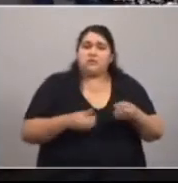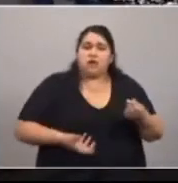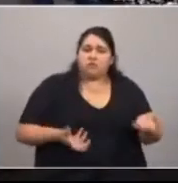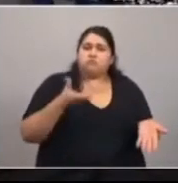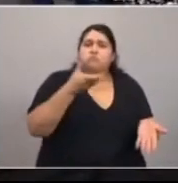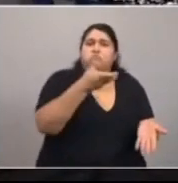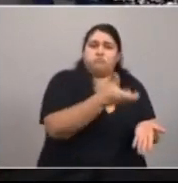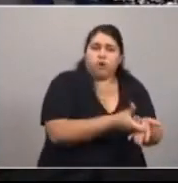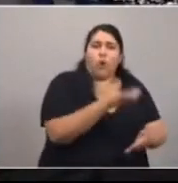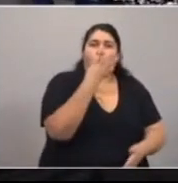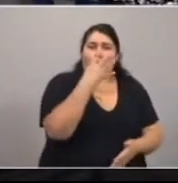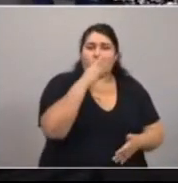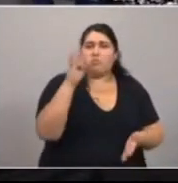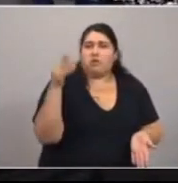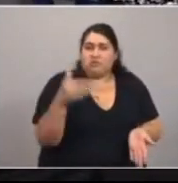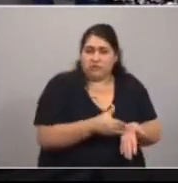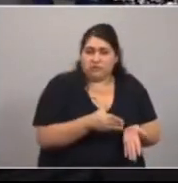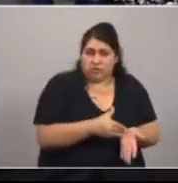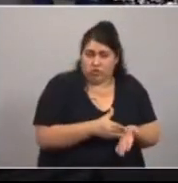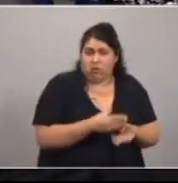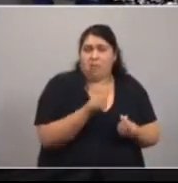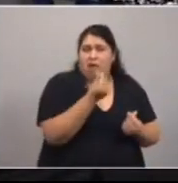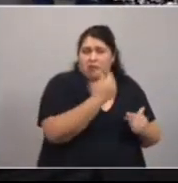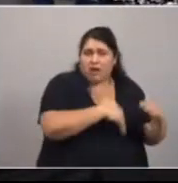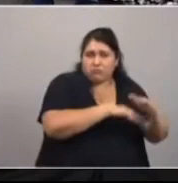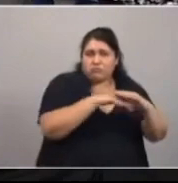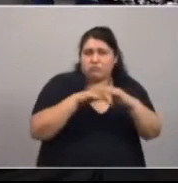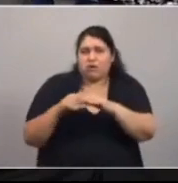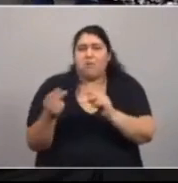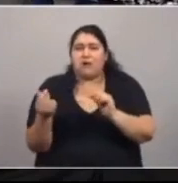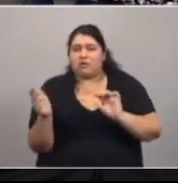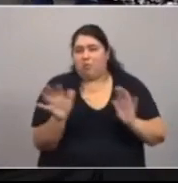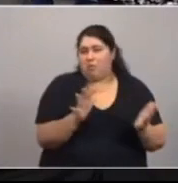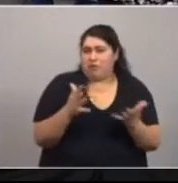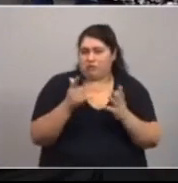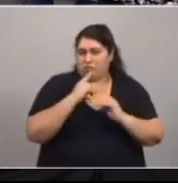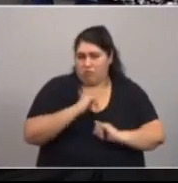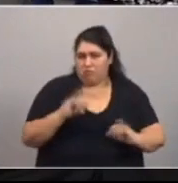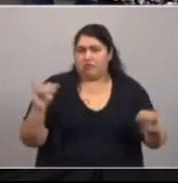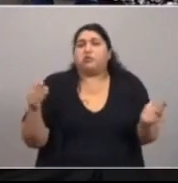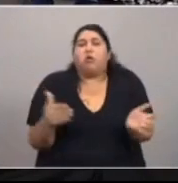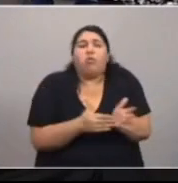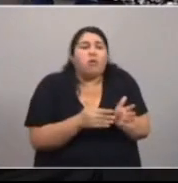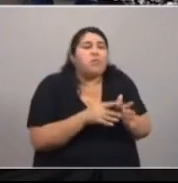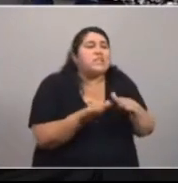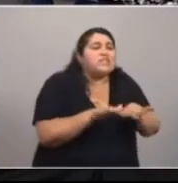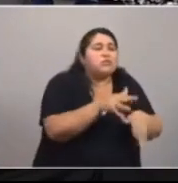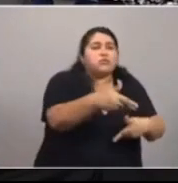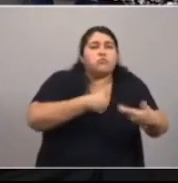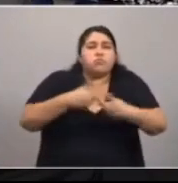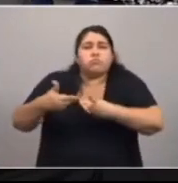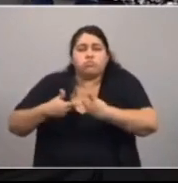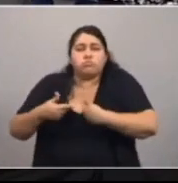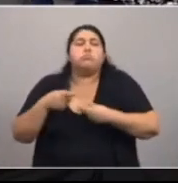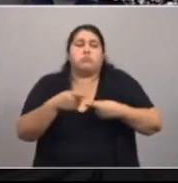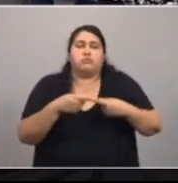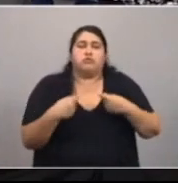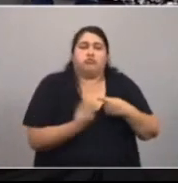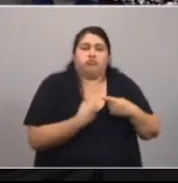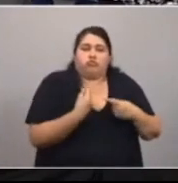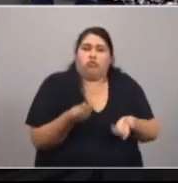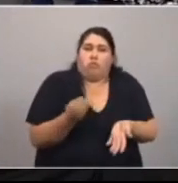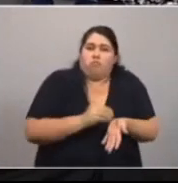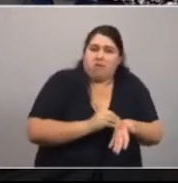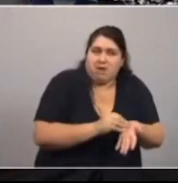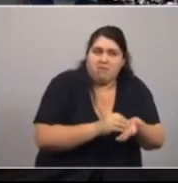son orientativos, porque en función de cómo evolucione la demanda podemos también ampliarlos si la situación lo amerita. Tener